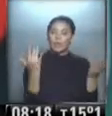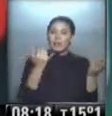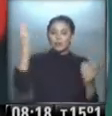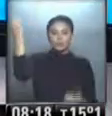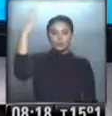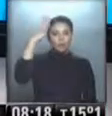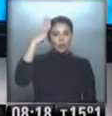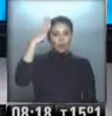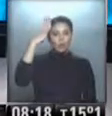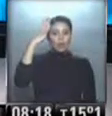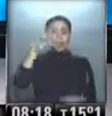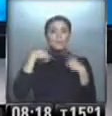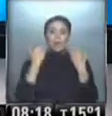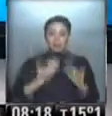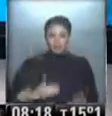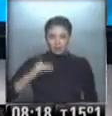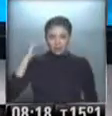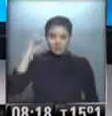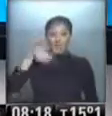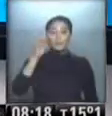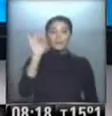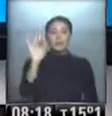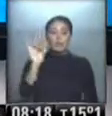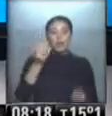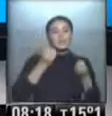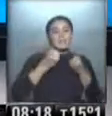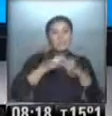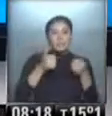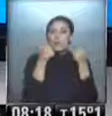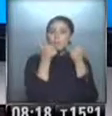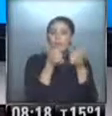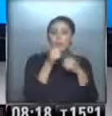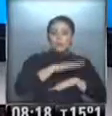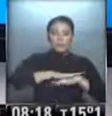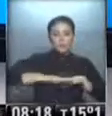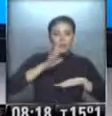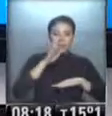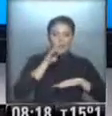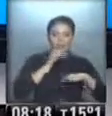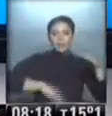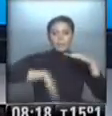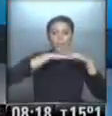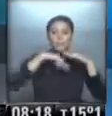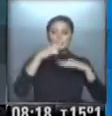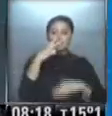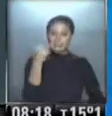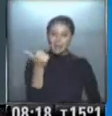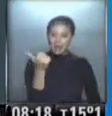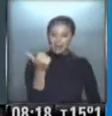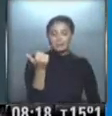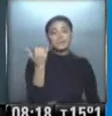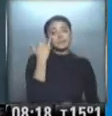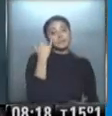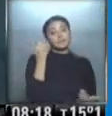mucho sol, alta presión atmosférica. El miércoles arrancamos muy bien con una mínima de 14, la máxima 26, ya